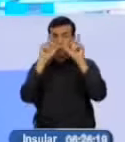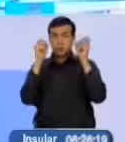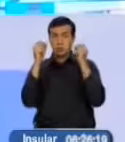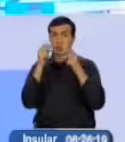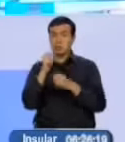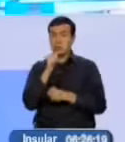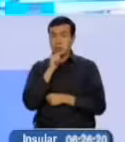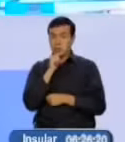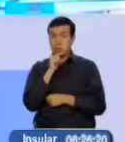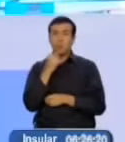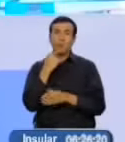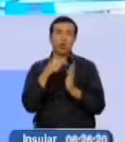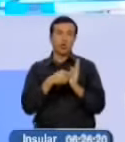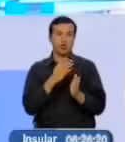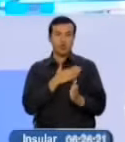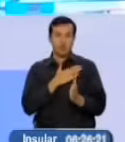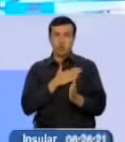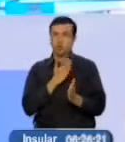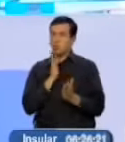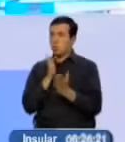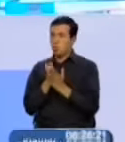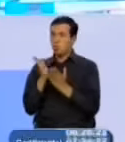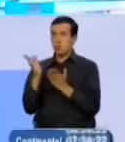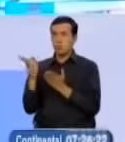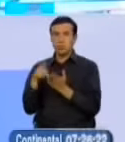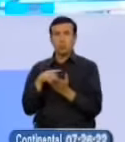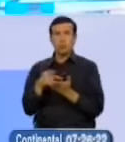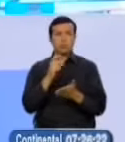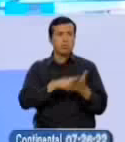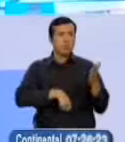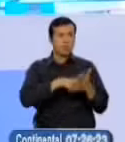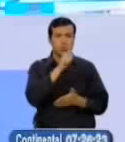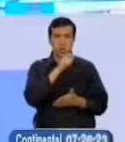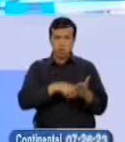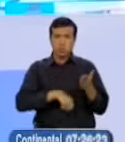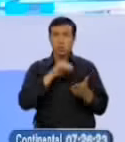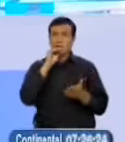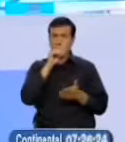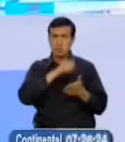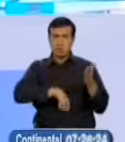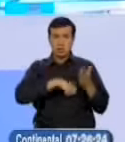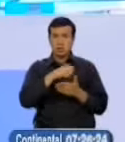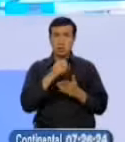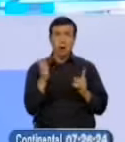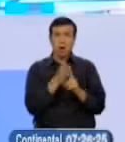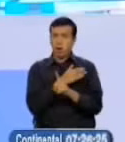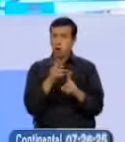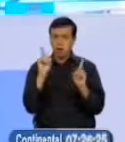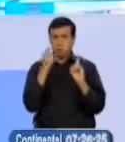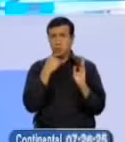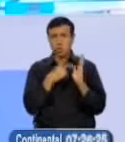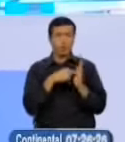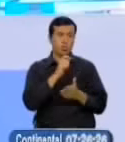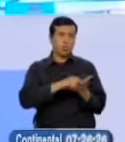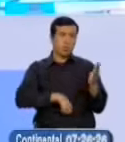que pagar cuando yo me atiendo, y solamente por el monto contratado, Carlos, esto hay que decirle, aquí no hay engaño. Si yo contrato una póliza o tengo mi